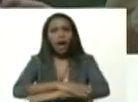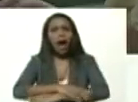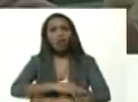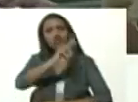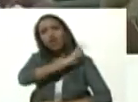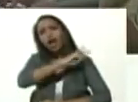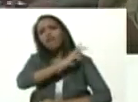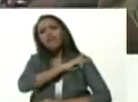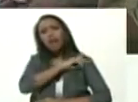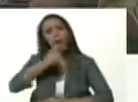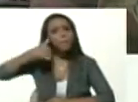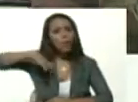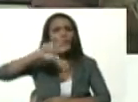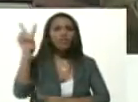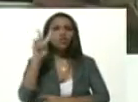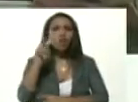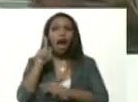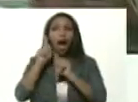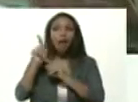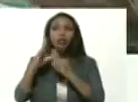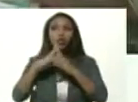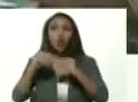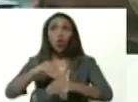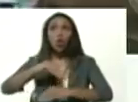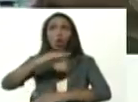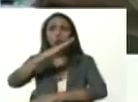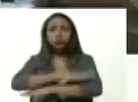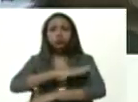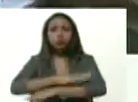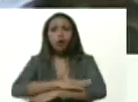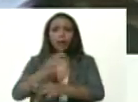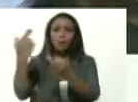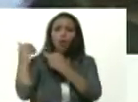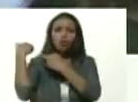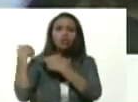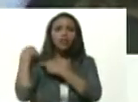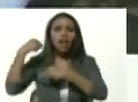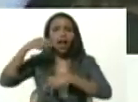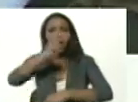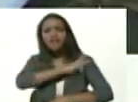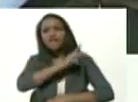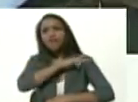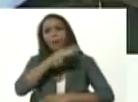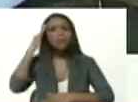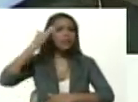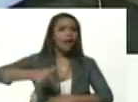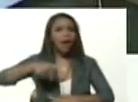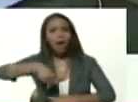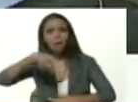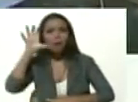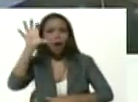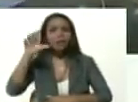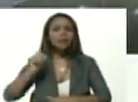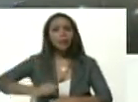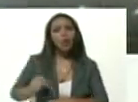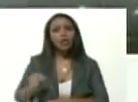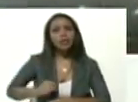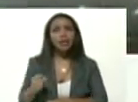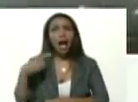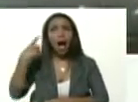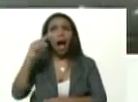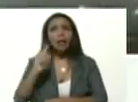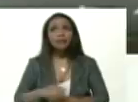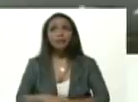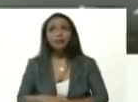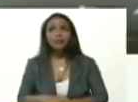jefe y al pueblo de Venezuela. Ahí están todos los comandantes y jefes militares de este país. La Unión Cívico-Militar Policial, ahí están.